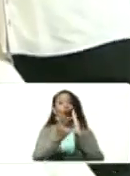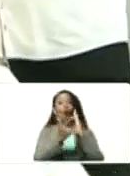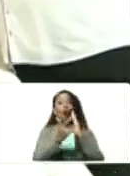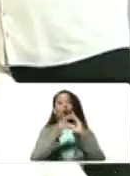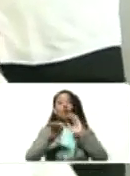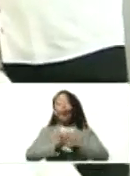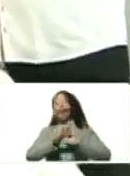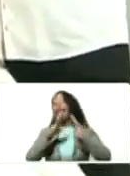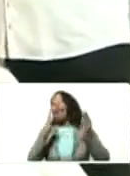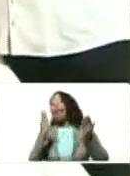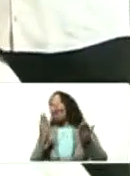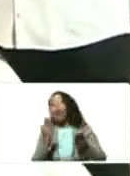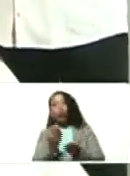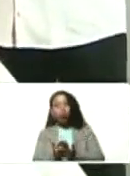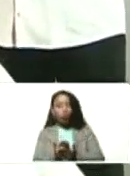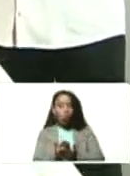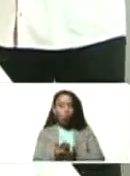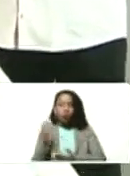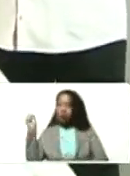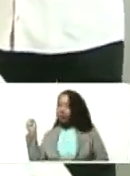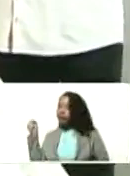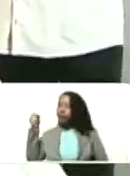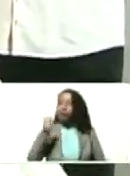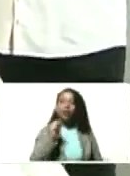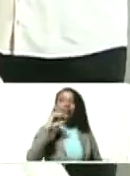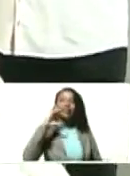del mundo, traída a un